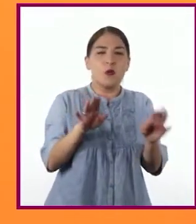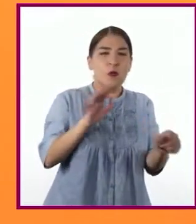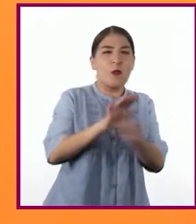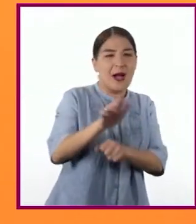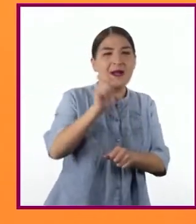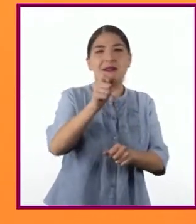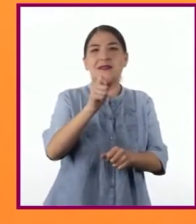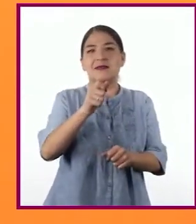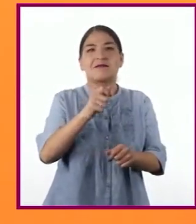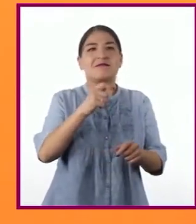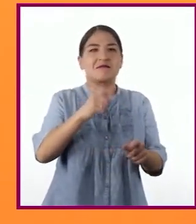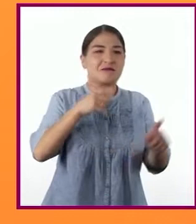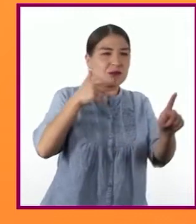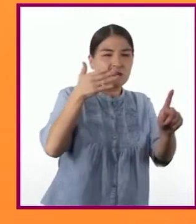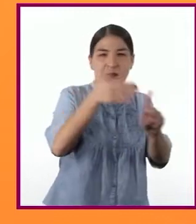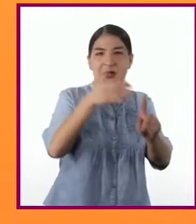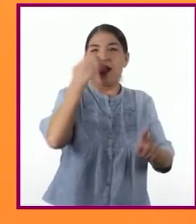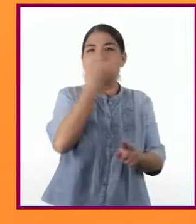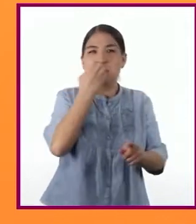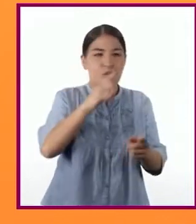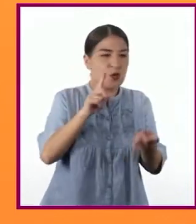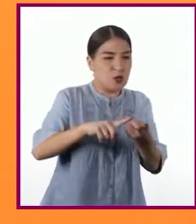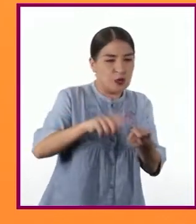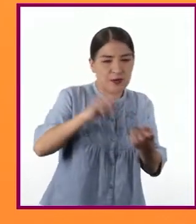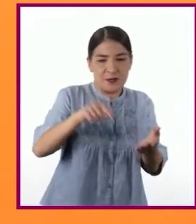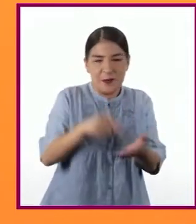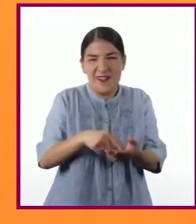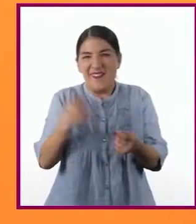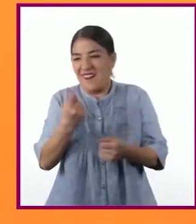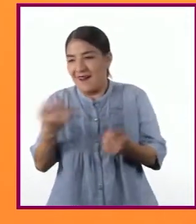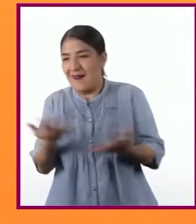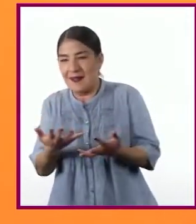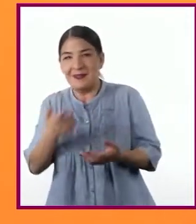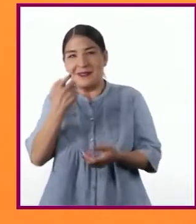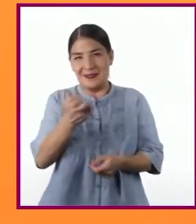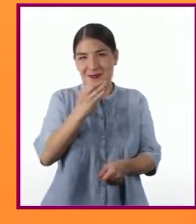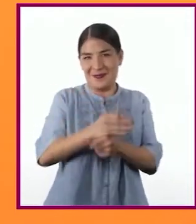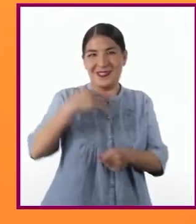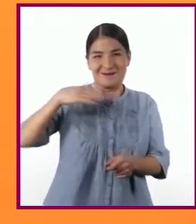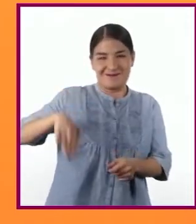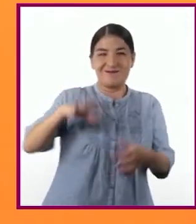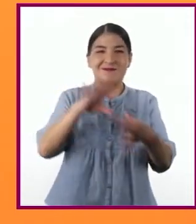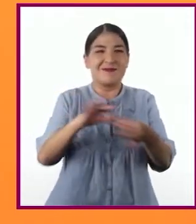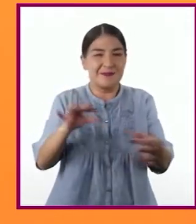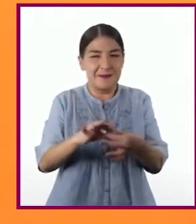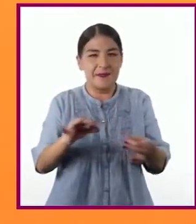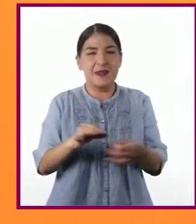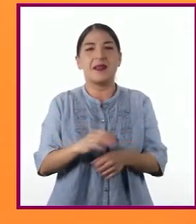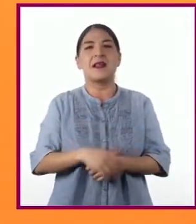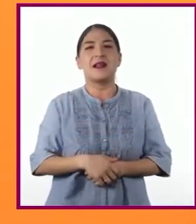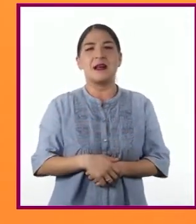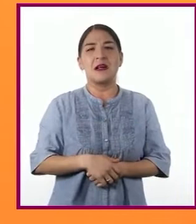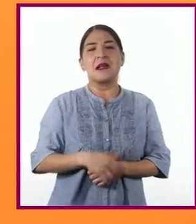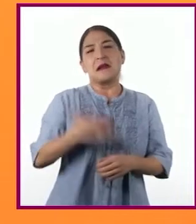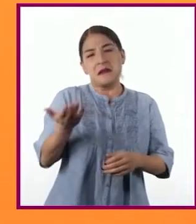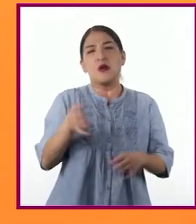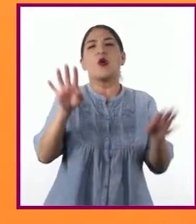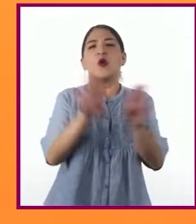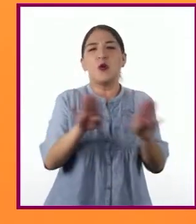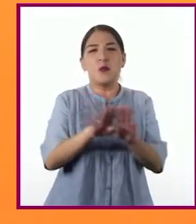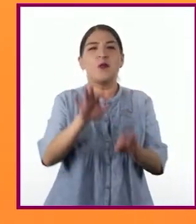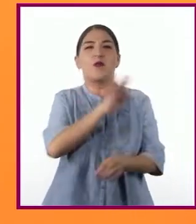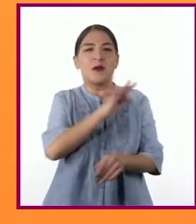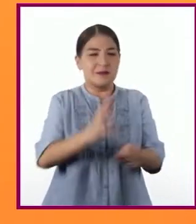su escuela pueden participar a partir de los criterios mencionados? O bien, ¿cómo